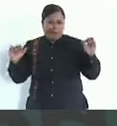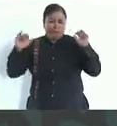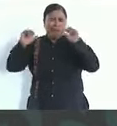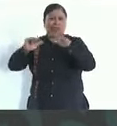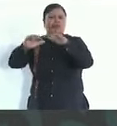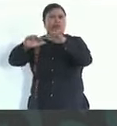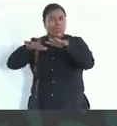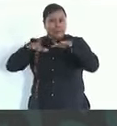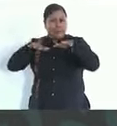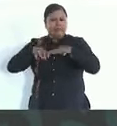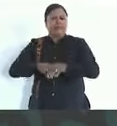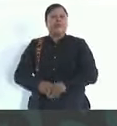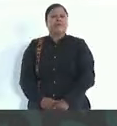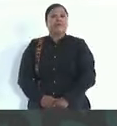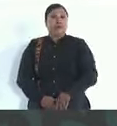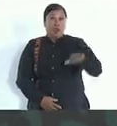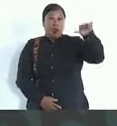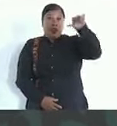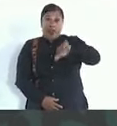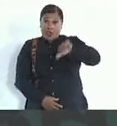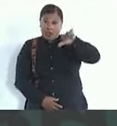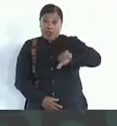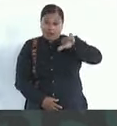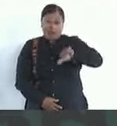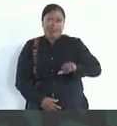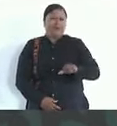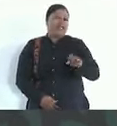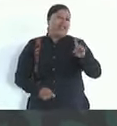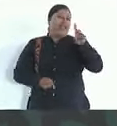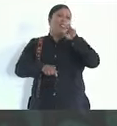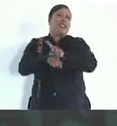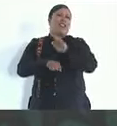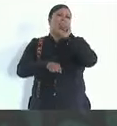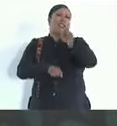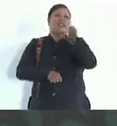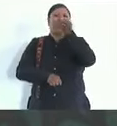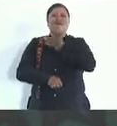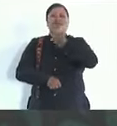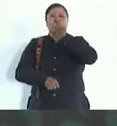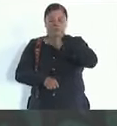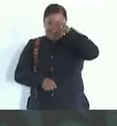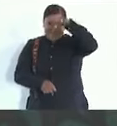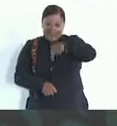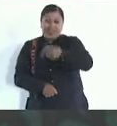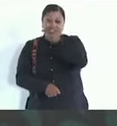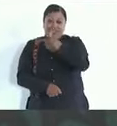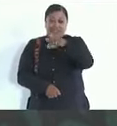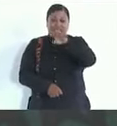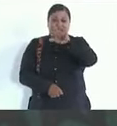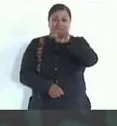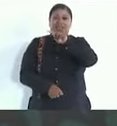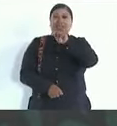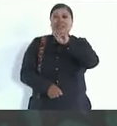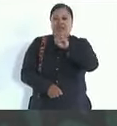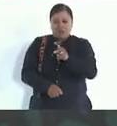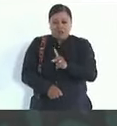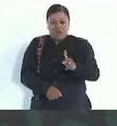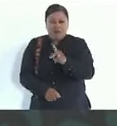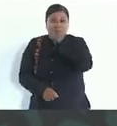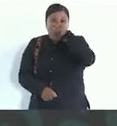presencia. Hoy es un día de fiesta para Guelatao y los pueblos de